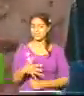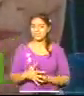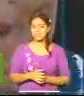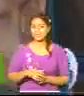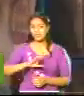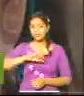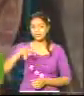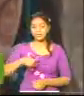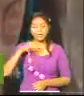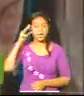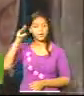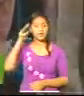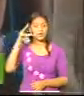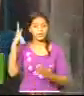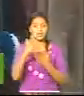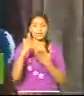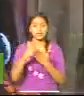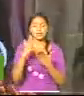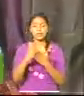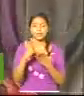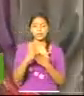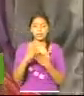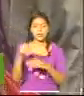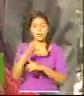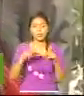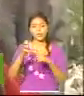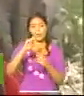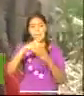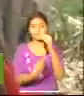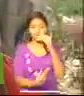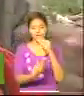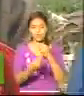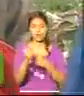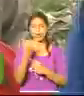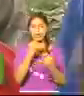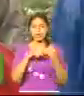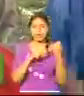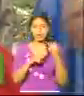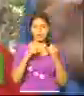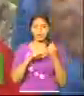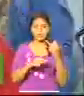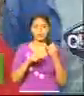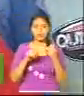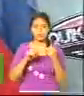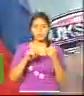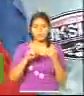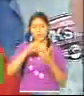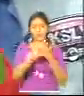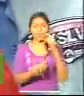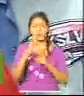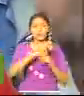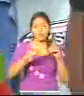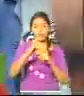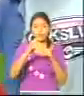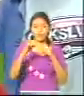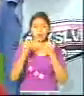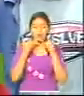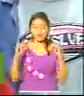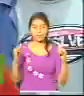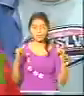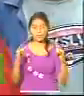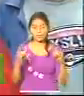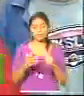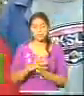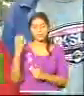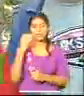No, nosotros somos la maestra de la Escuela Intercultural Bilingüe Ernesto Che Guevara. Intercultural sí. Bilingüe Che Guevara.